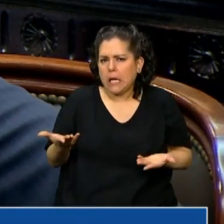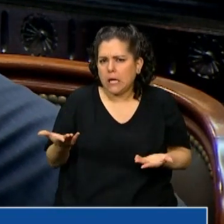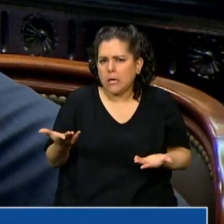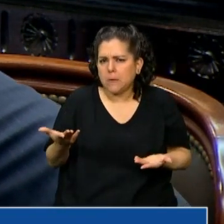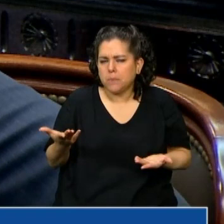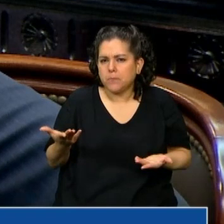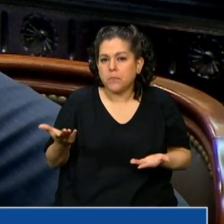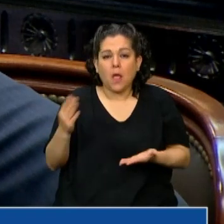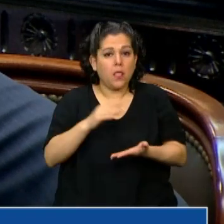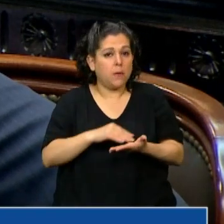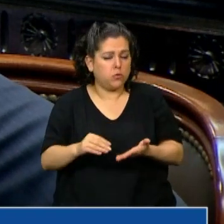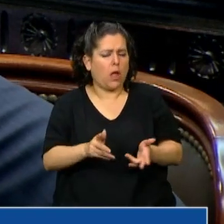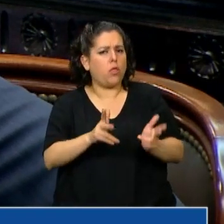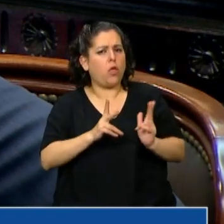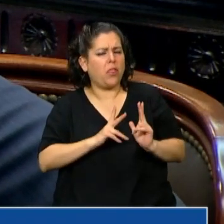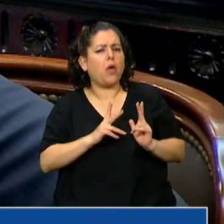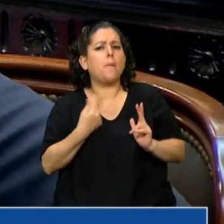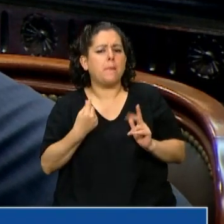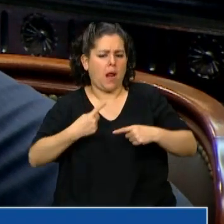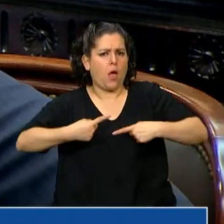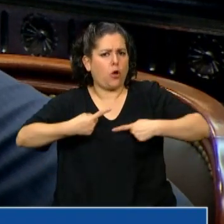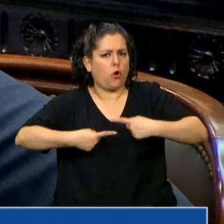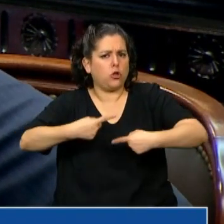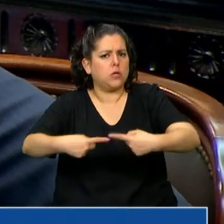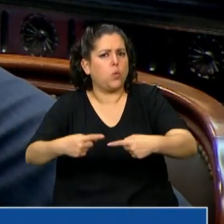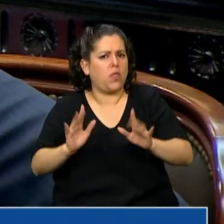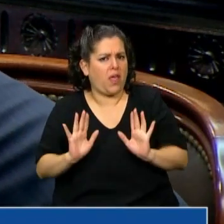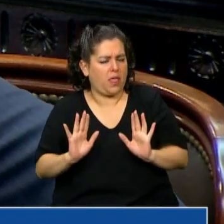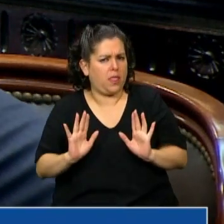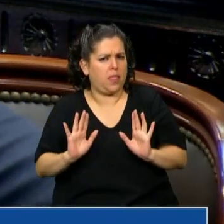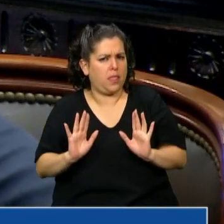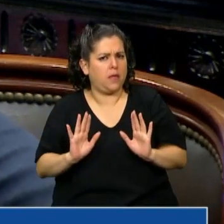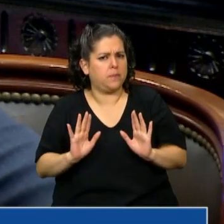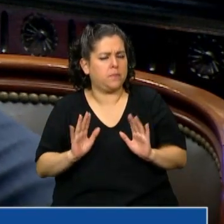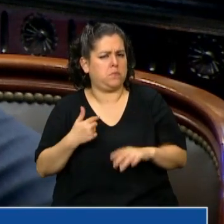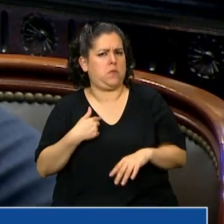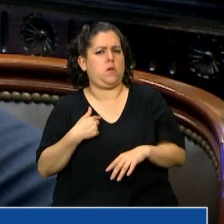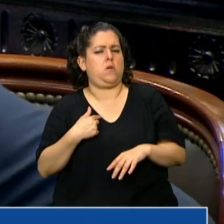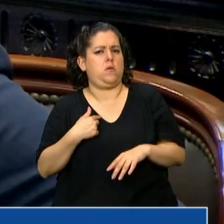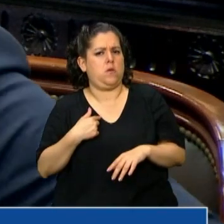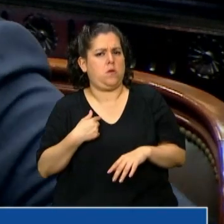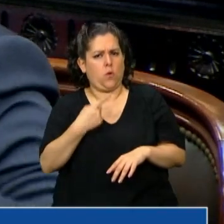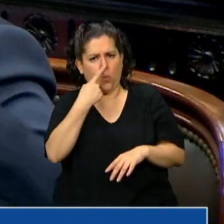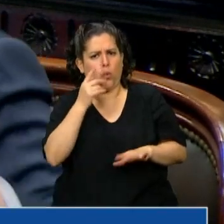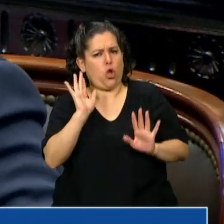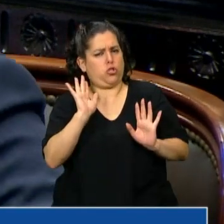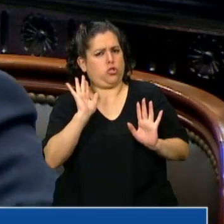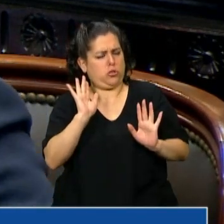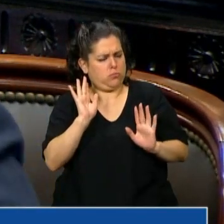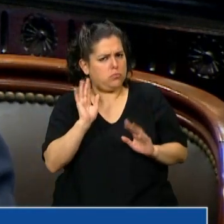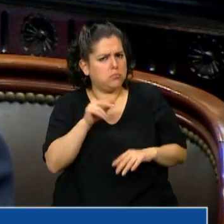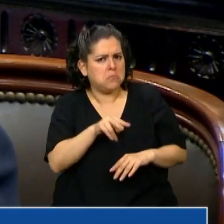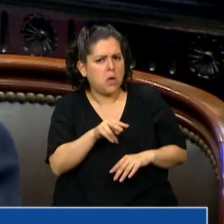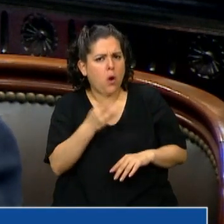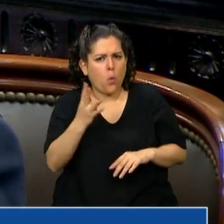Y el diputado dice para darle continuidad. De nuevo, es curioso que en 4 años de gobierno no se les ocurrió